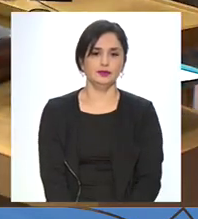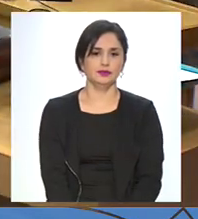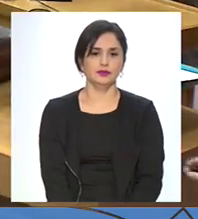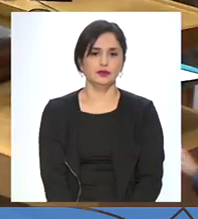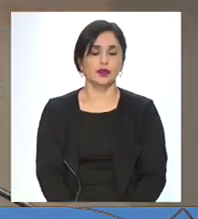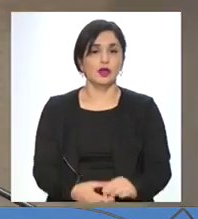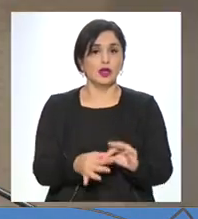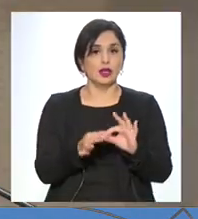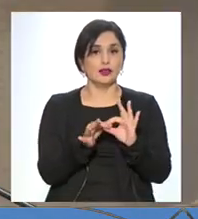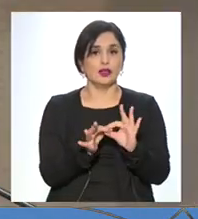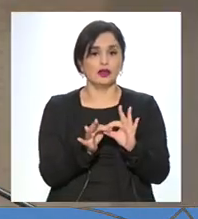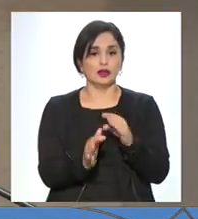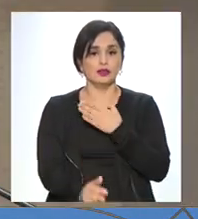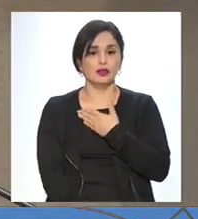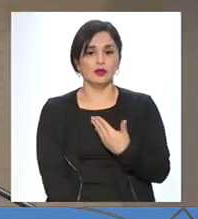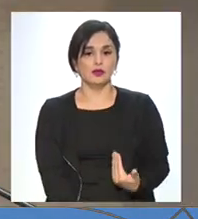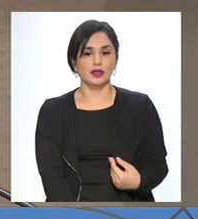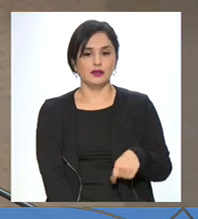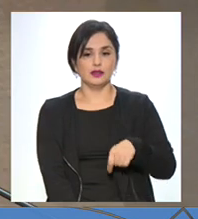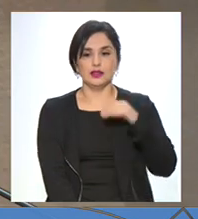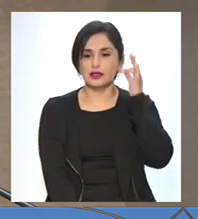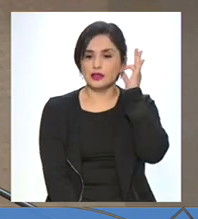Muchas gracias, presidenta.